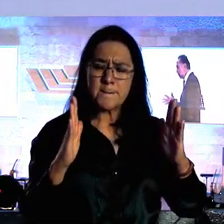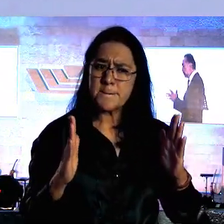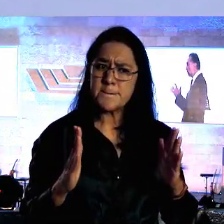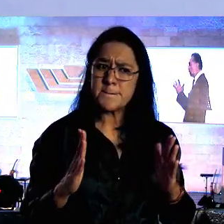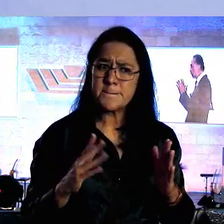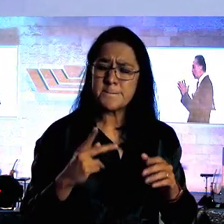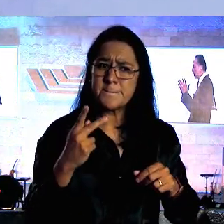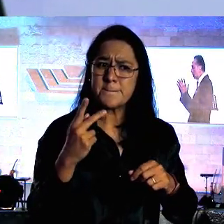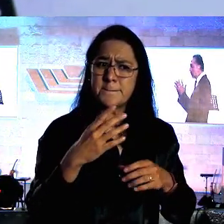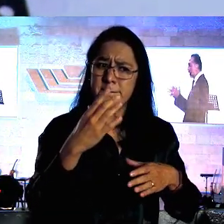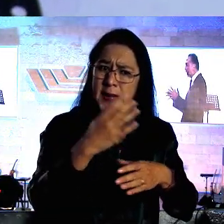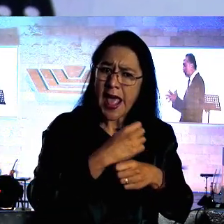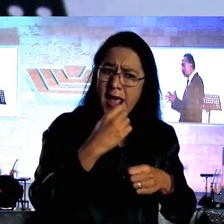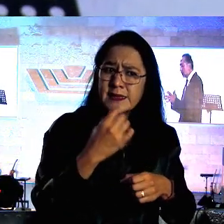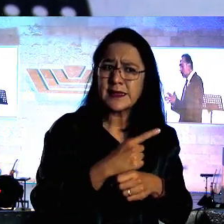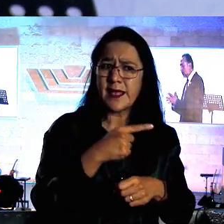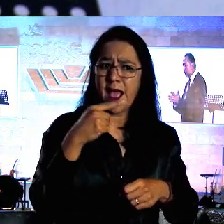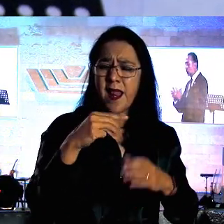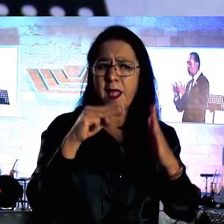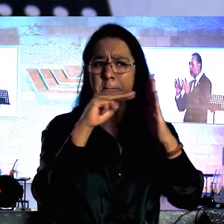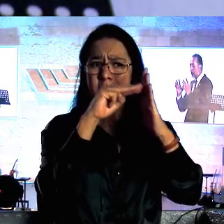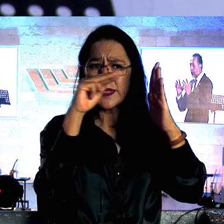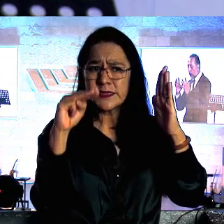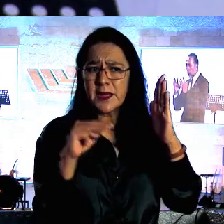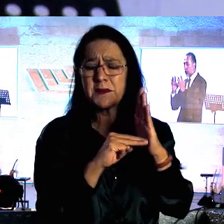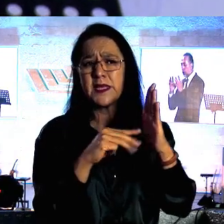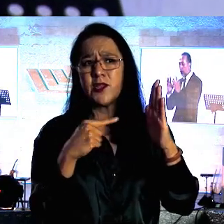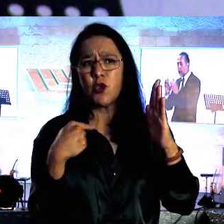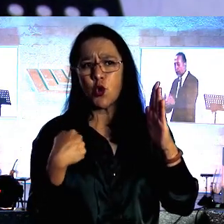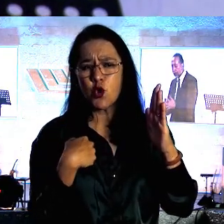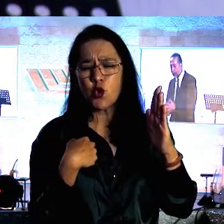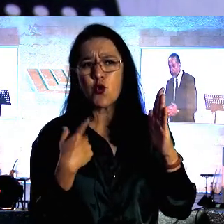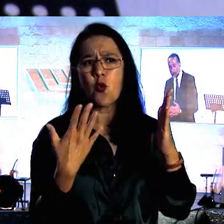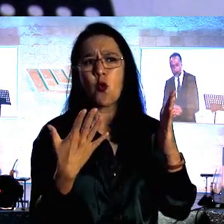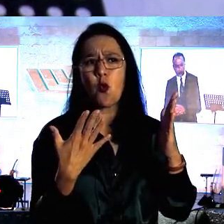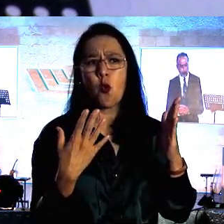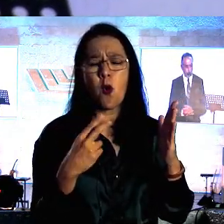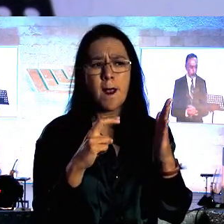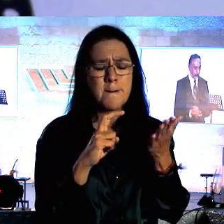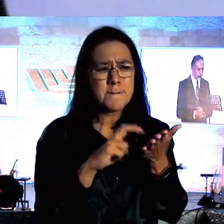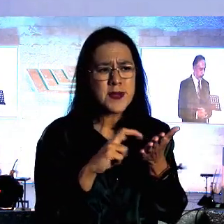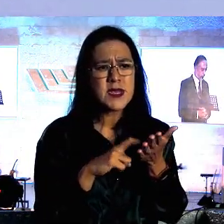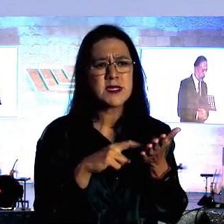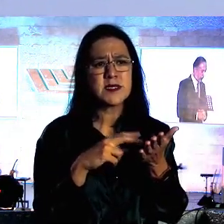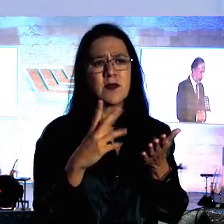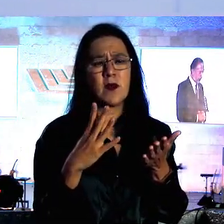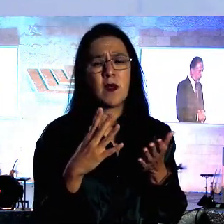principio tengo que poner en práctica este mandamiento tengo que poner en práctica este versículo